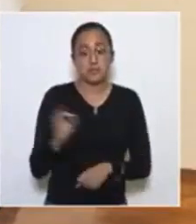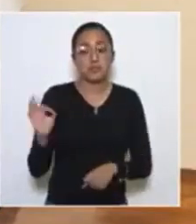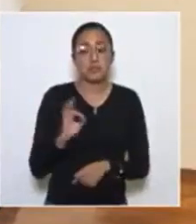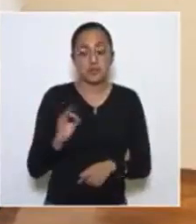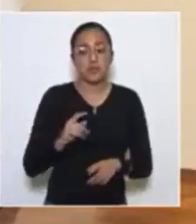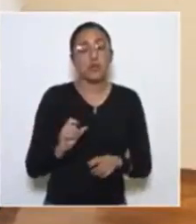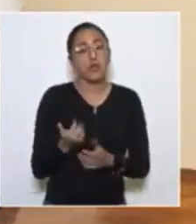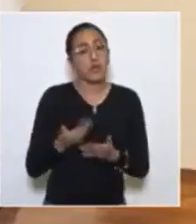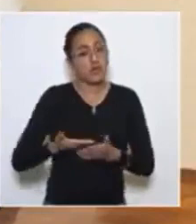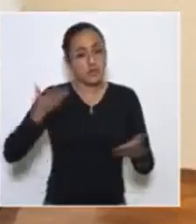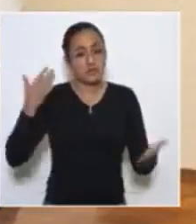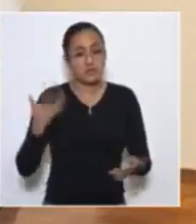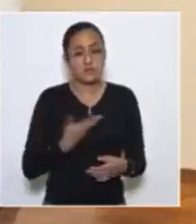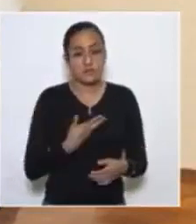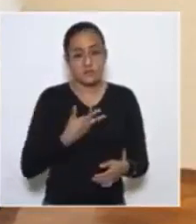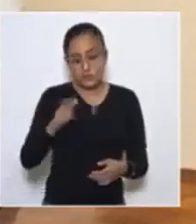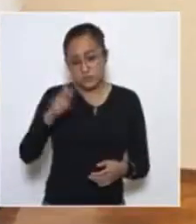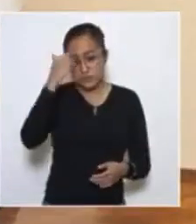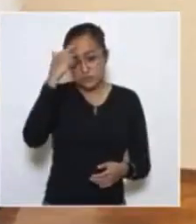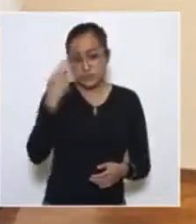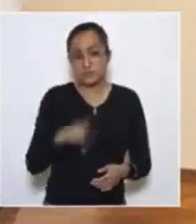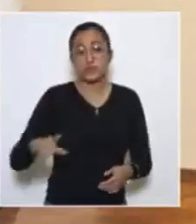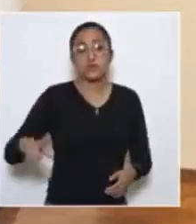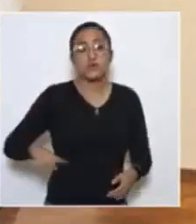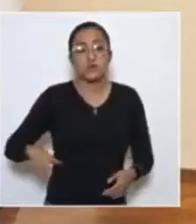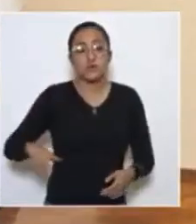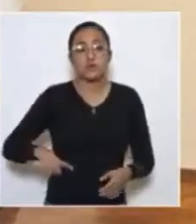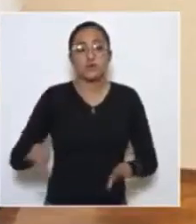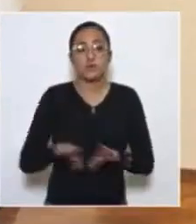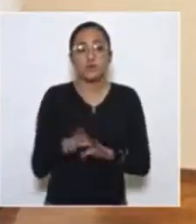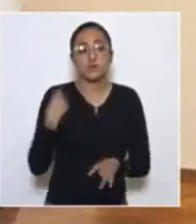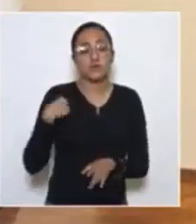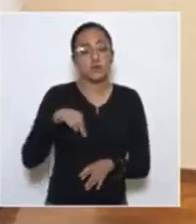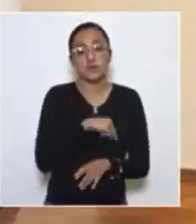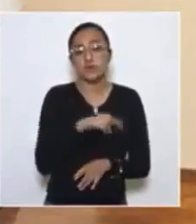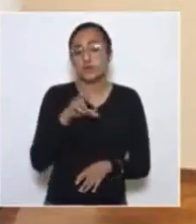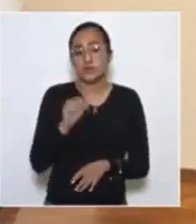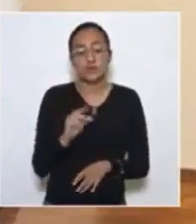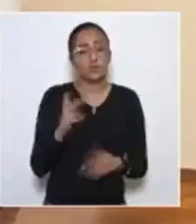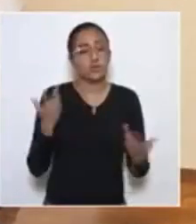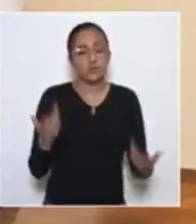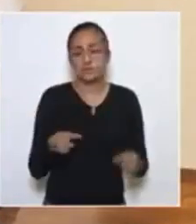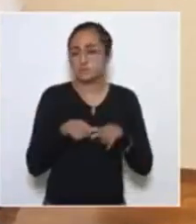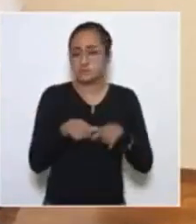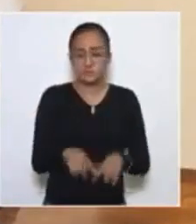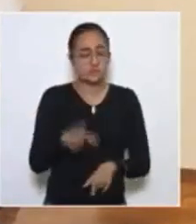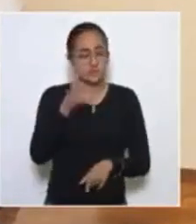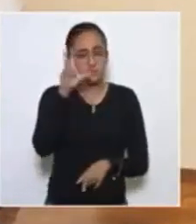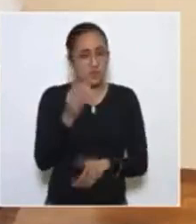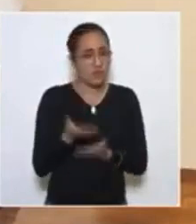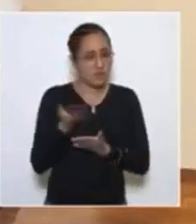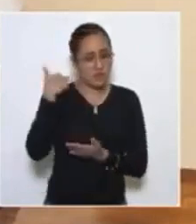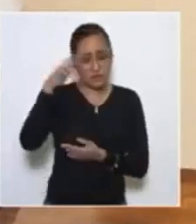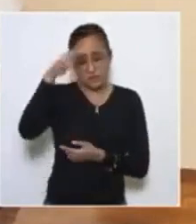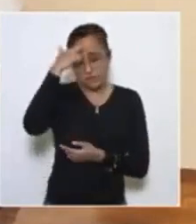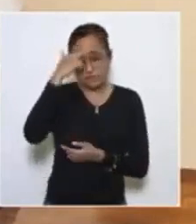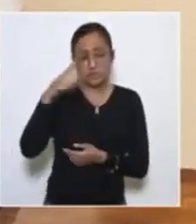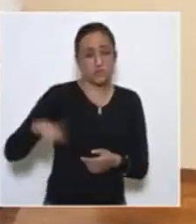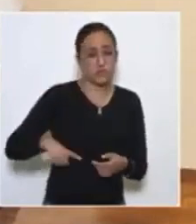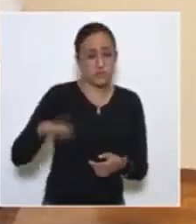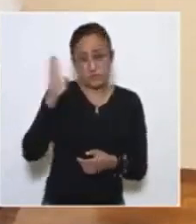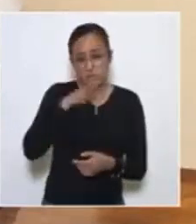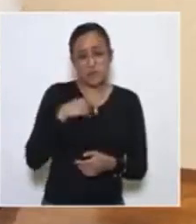otro tiempo, de otro gobierno, con nosotros no van a continuar. ¿O qué